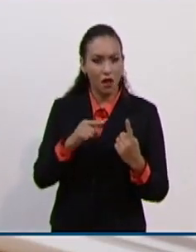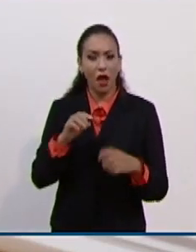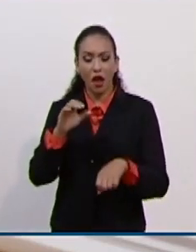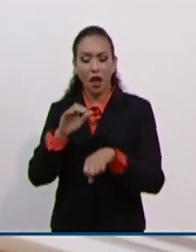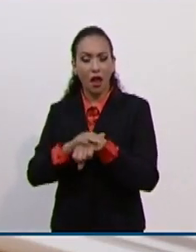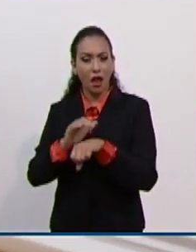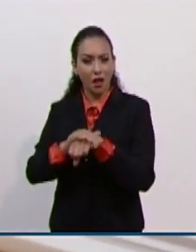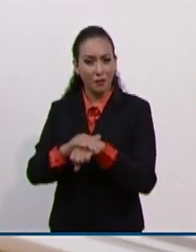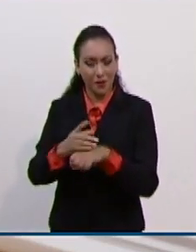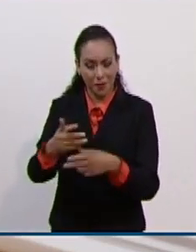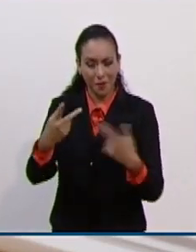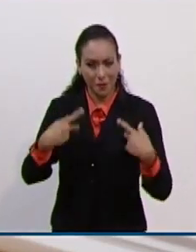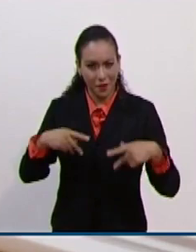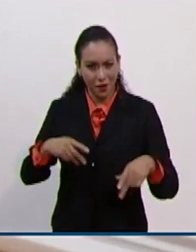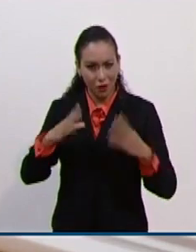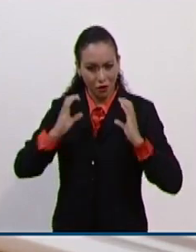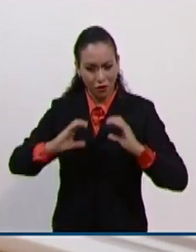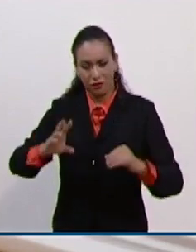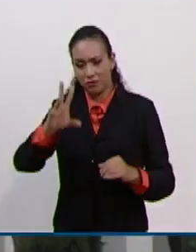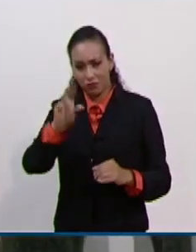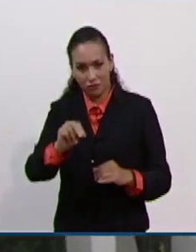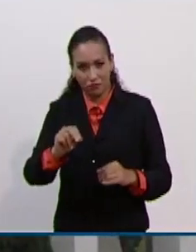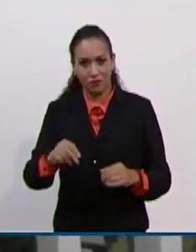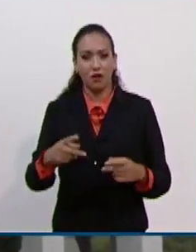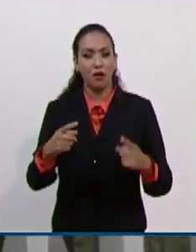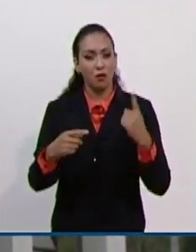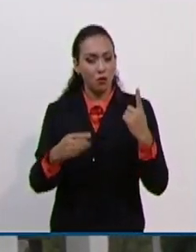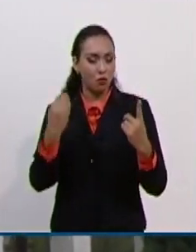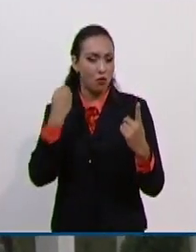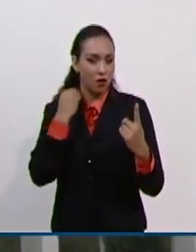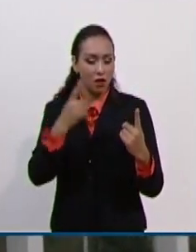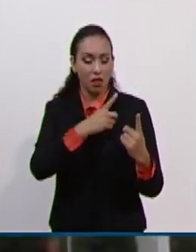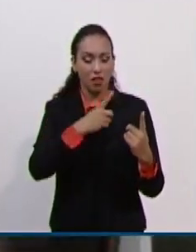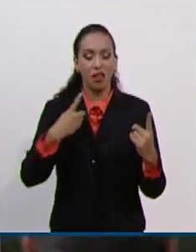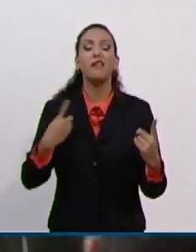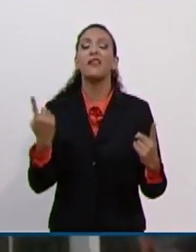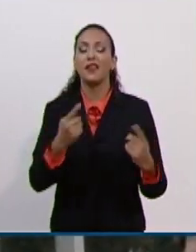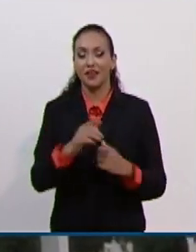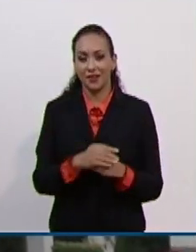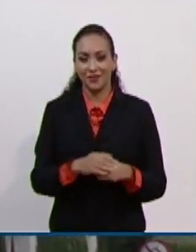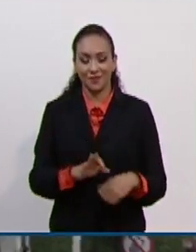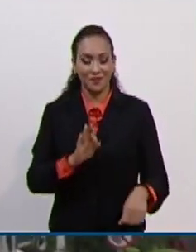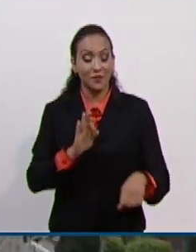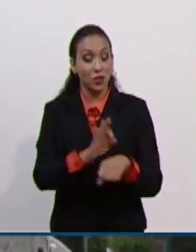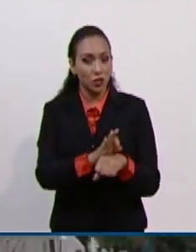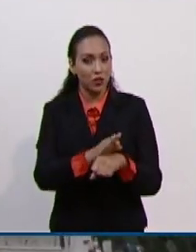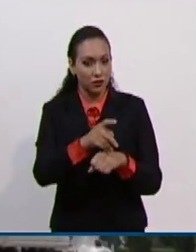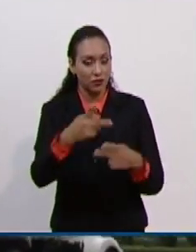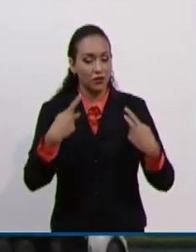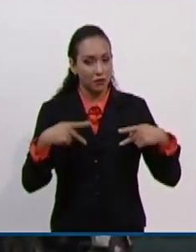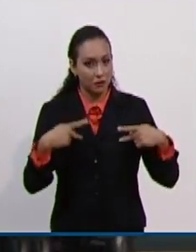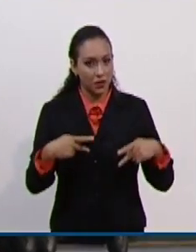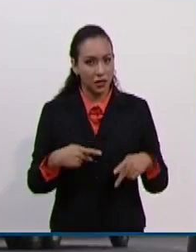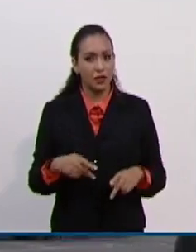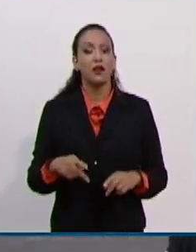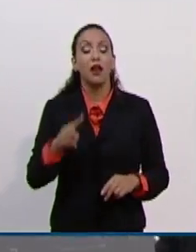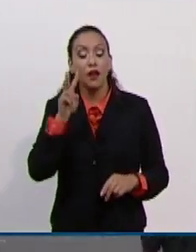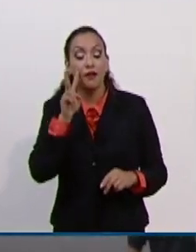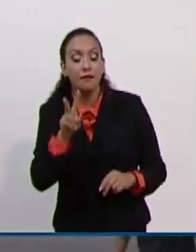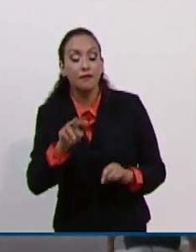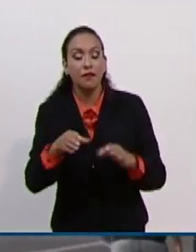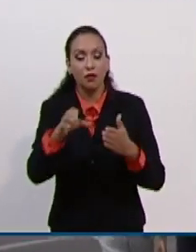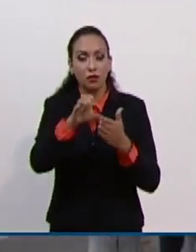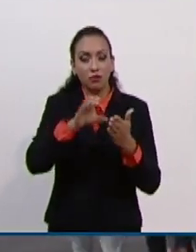clientes, sino una persona comprometida con la defensa de sus derechos y que adopta sus intereses para lograr las mejores condiciones posibles